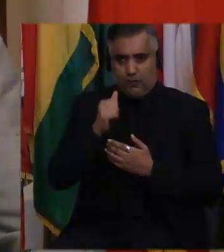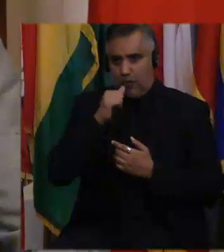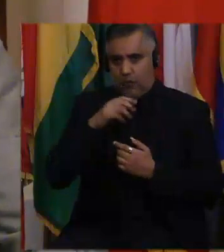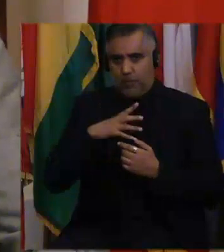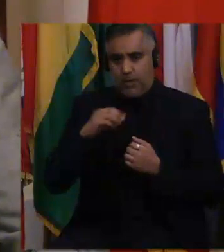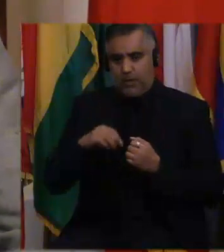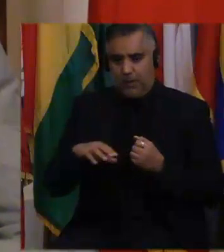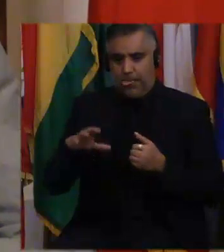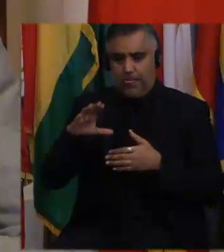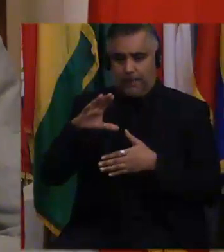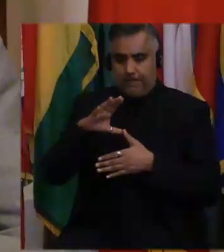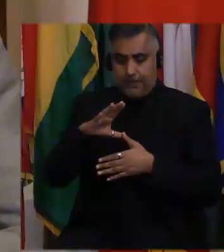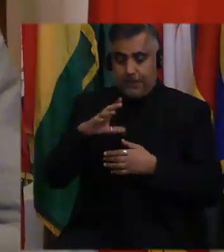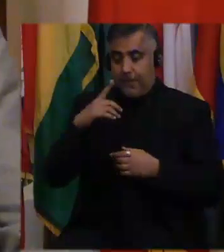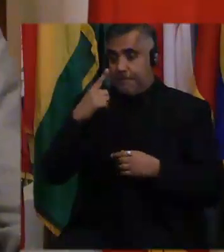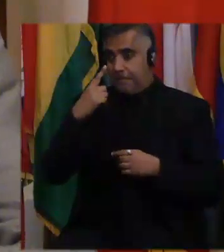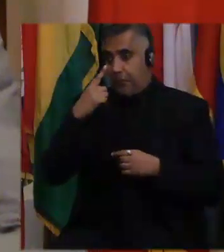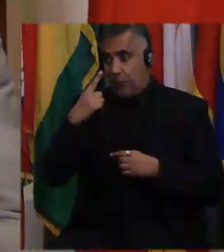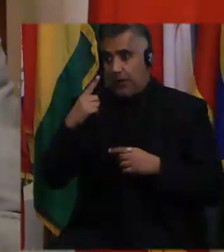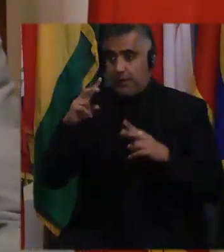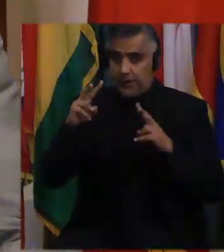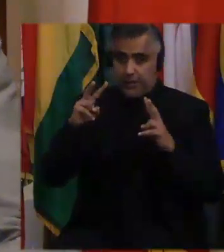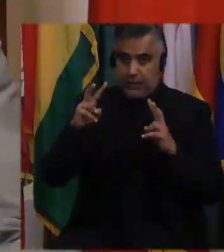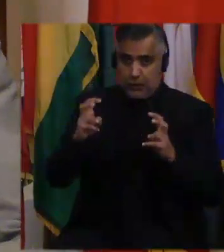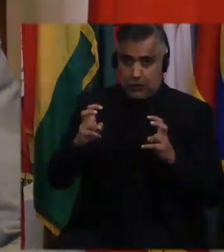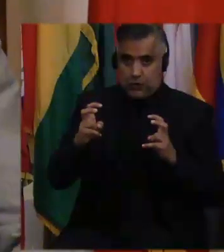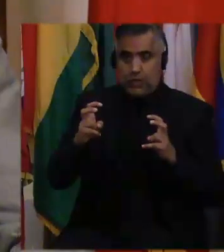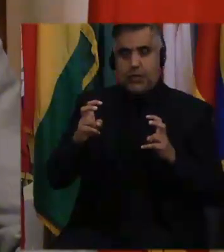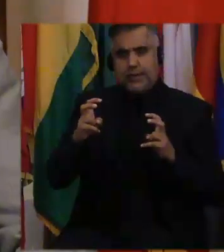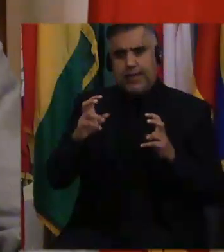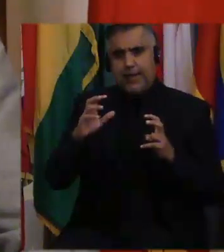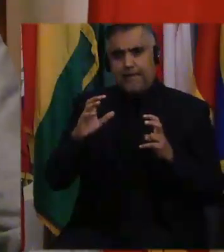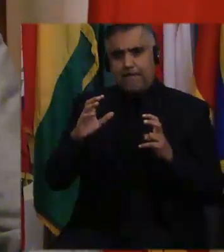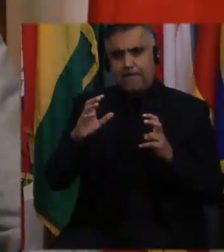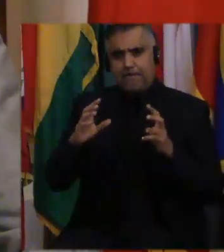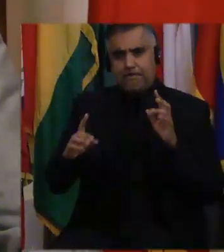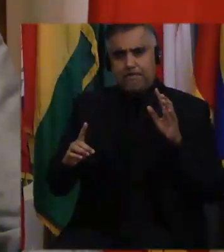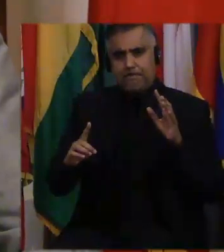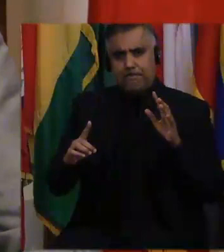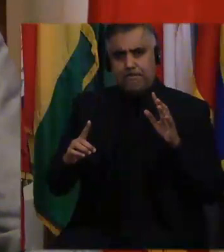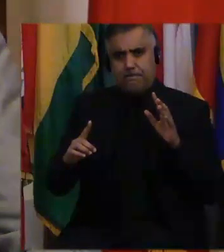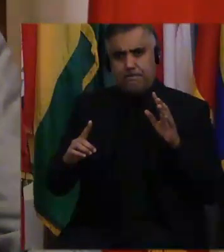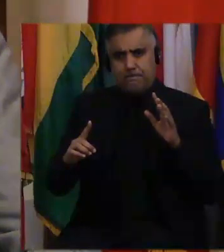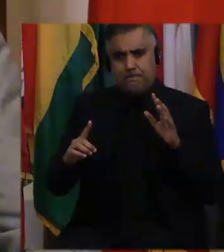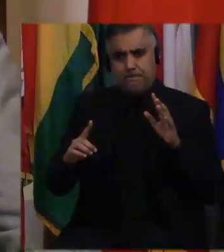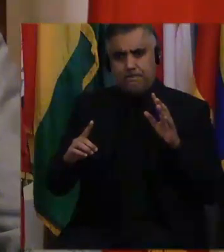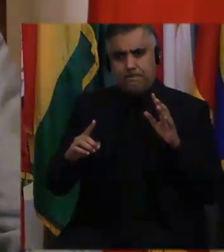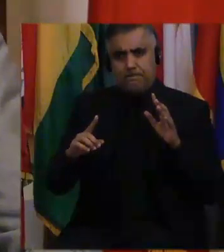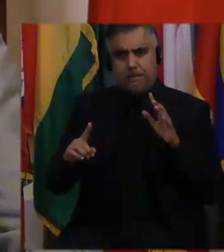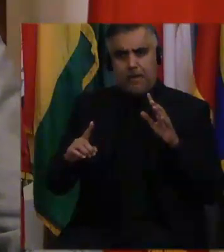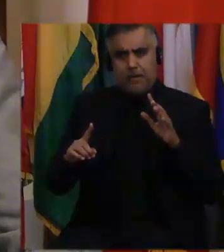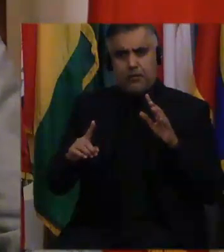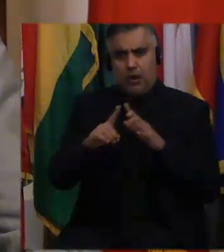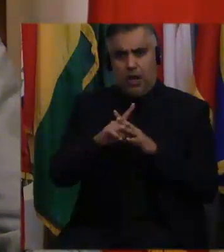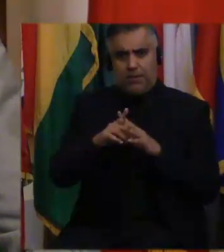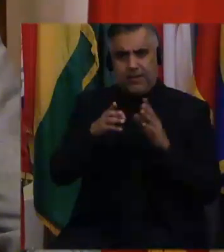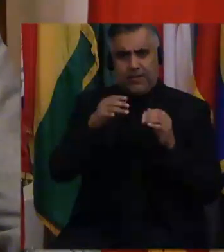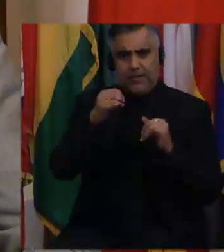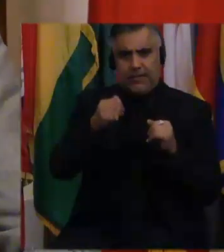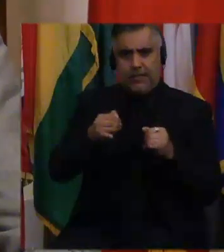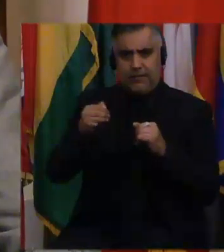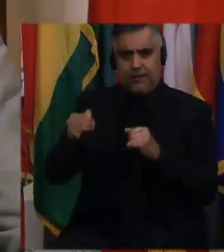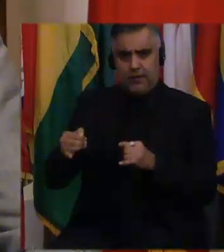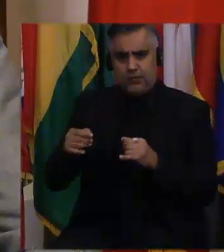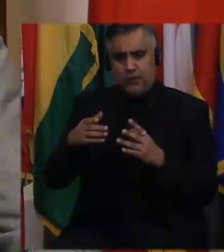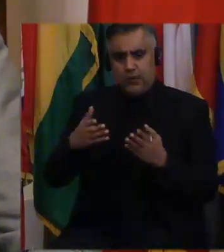temas principales que normalmente aparecen, surgen en estas peticiones individuales para nosotros, pasan por el tema del acceso